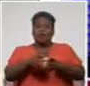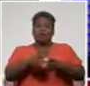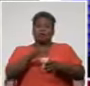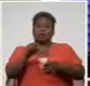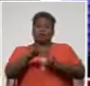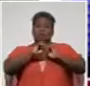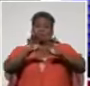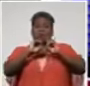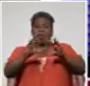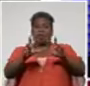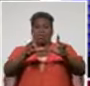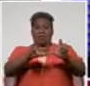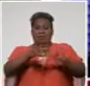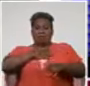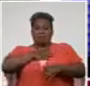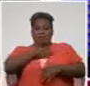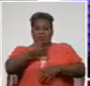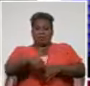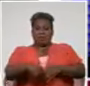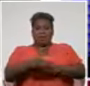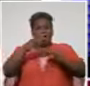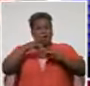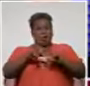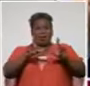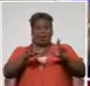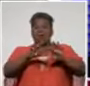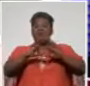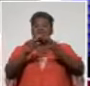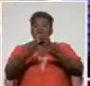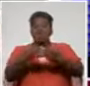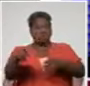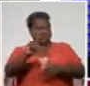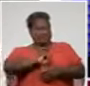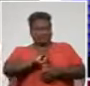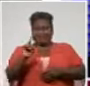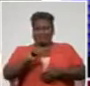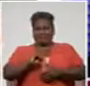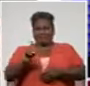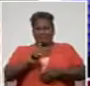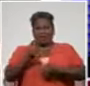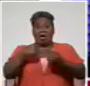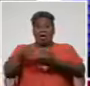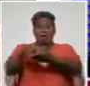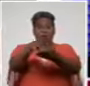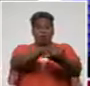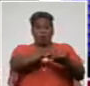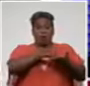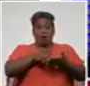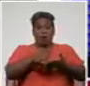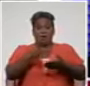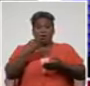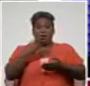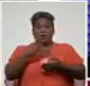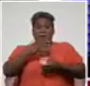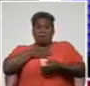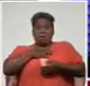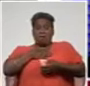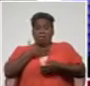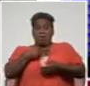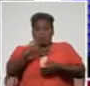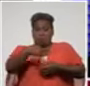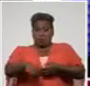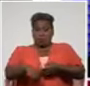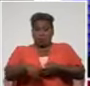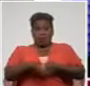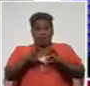una tarjeta de uso personal, no es una tarjeta familiar. En algunos lugares nos han dicho, cuando fuimos allí me dijeron que era solamente uno para la familia.